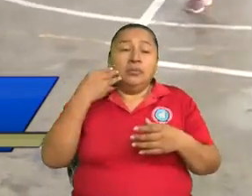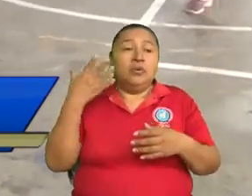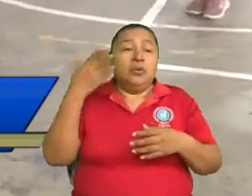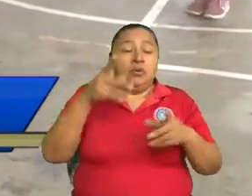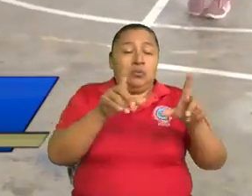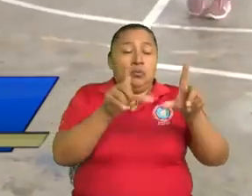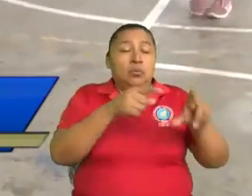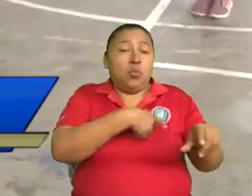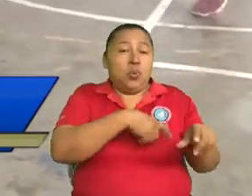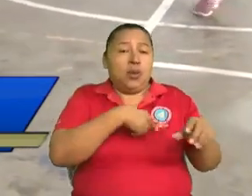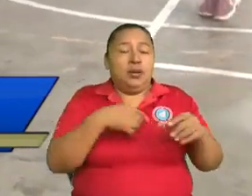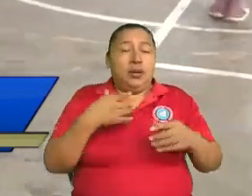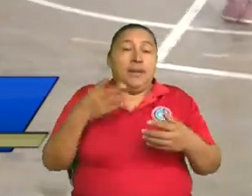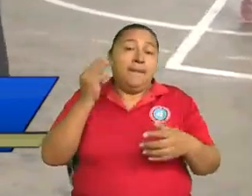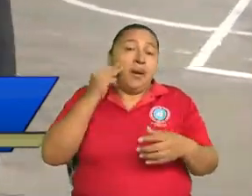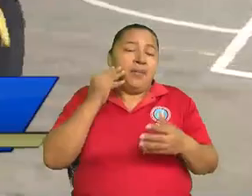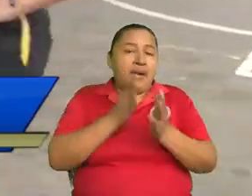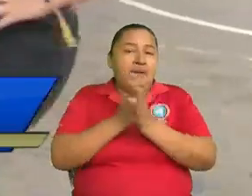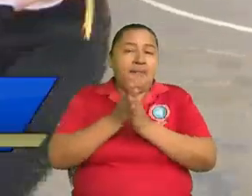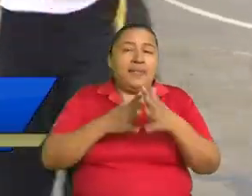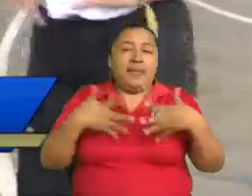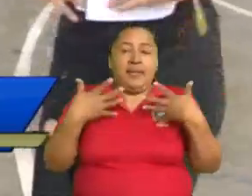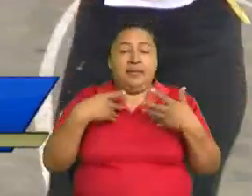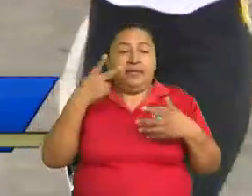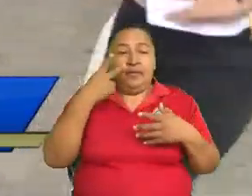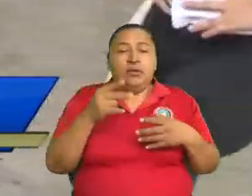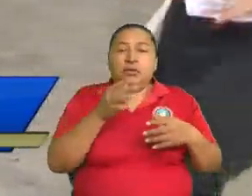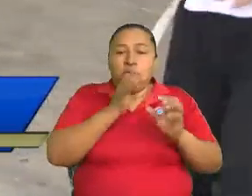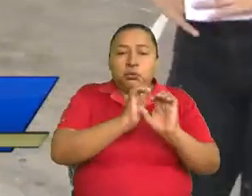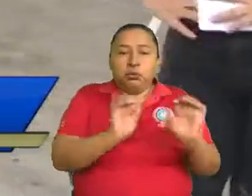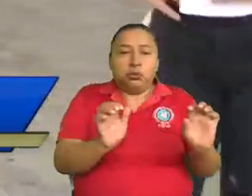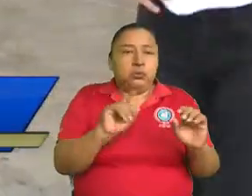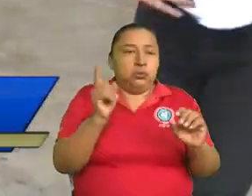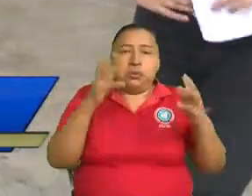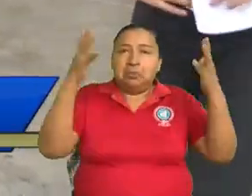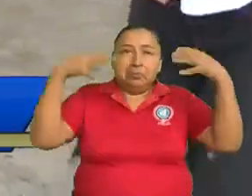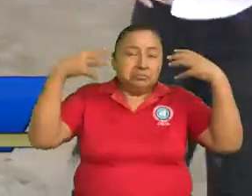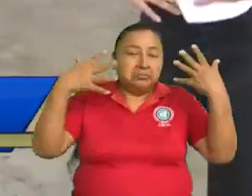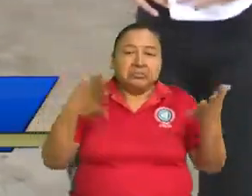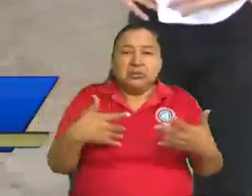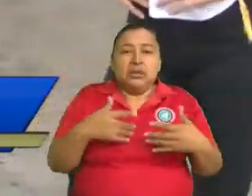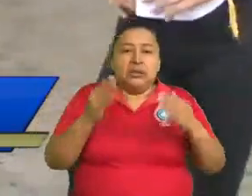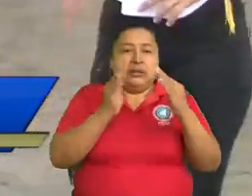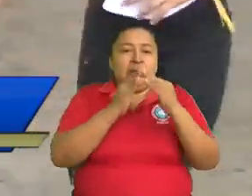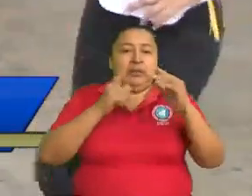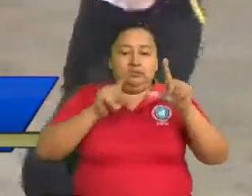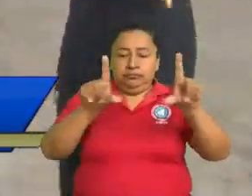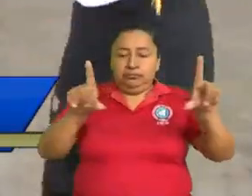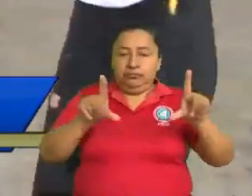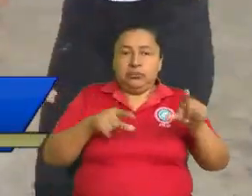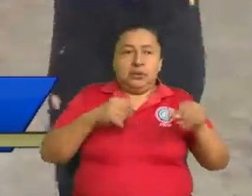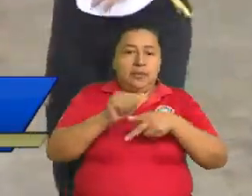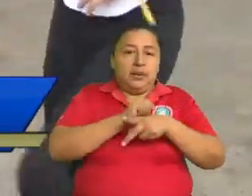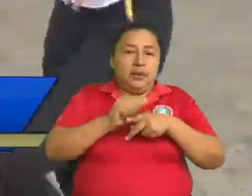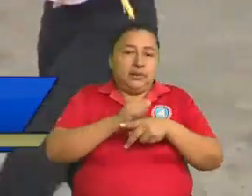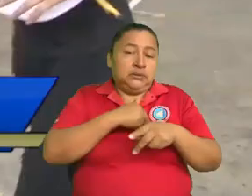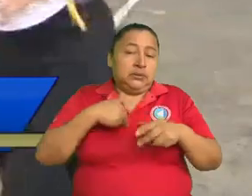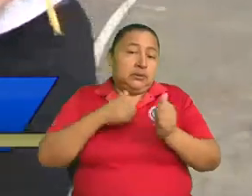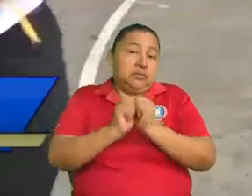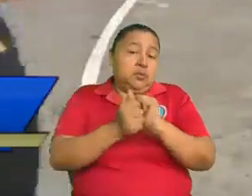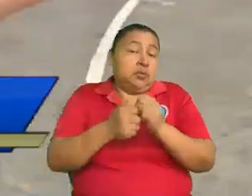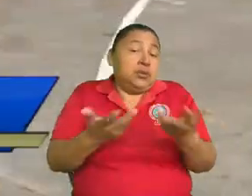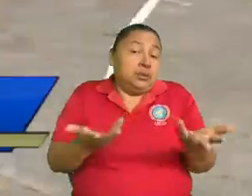vamos a inaugurar una escuela. Ellas están felices y contentas, sus hijos no se están mojando, Sus hijos tienen una cancha para hacer deporte